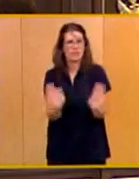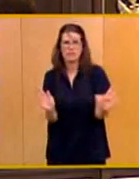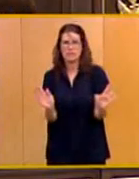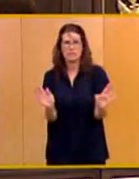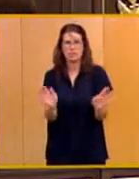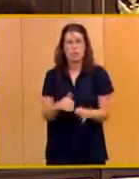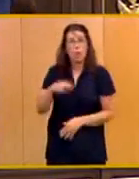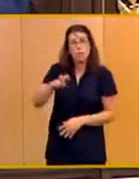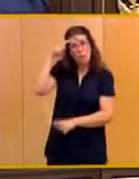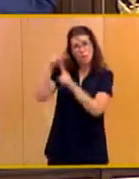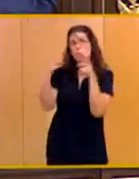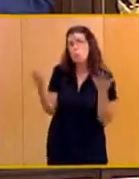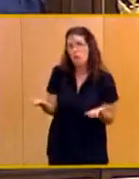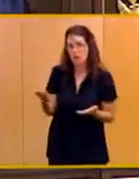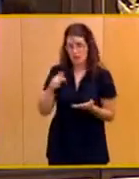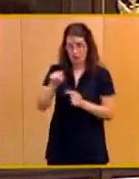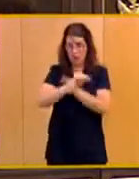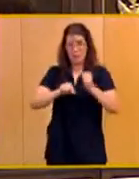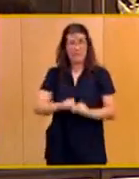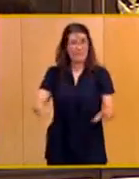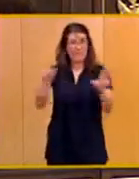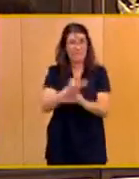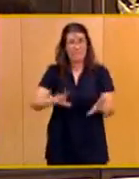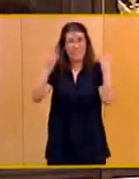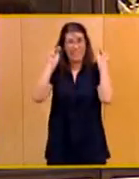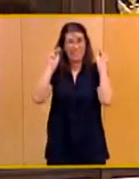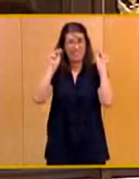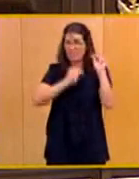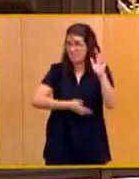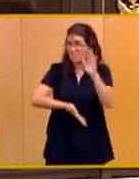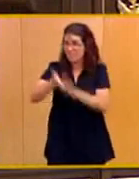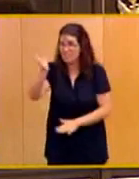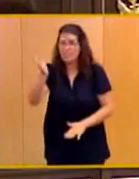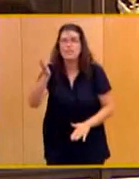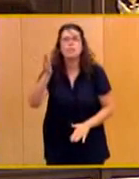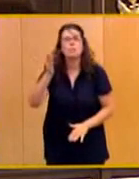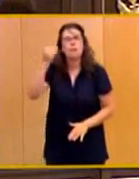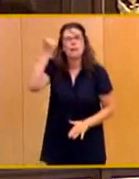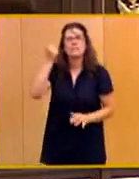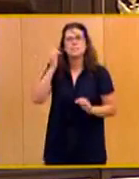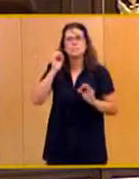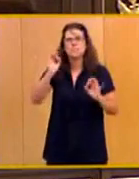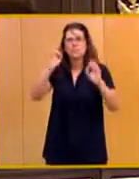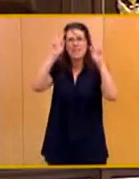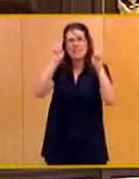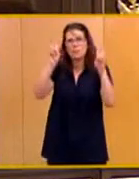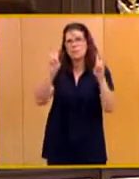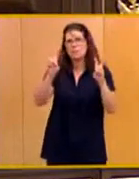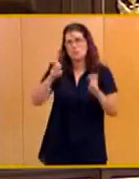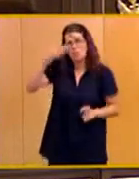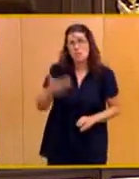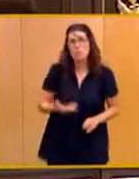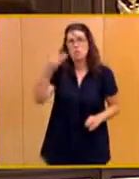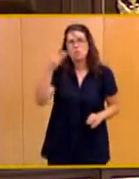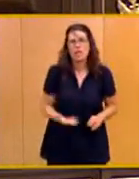este debate pudiéramos estar más cerca en algunas de las cuestiones trascendentales que tiene